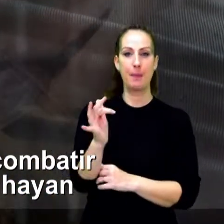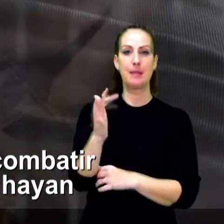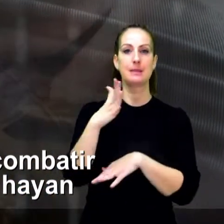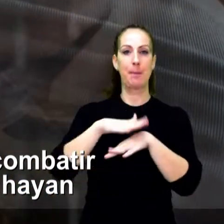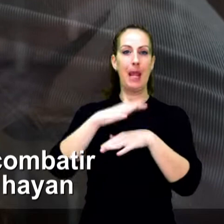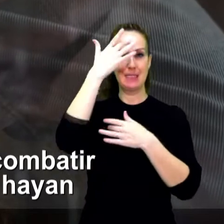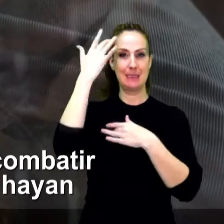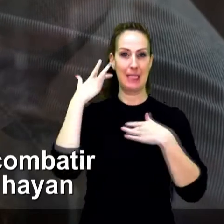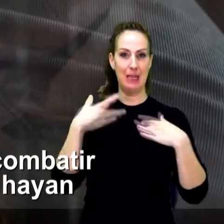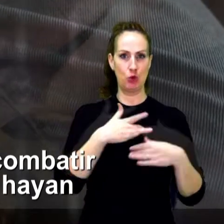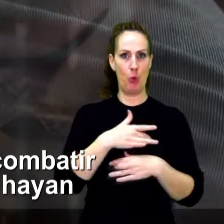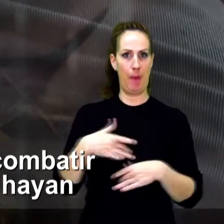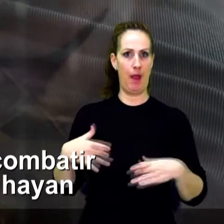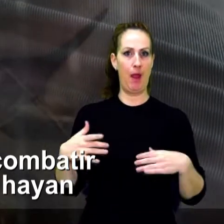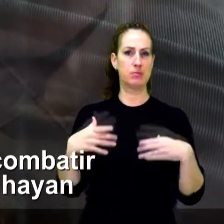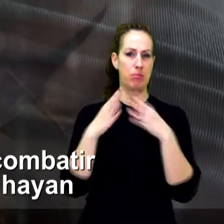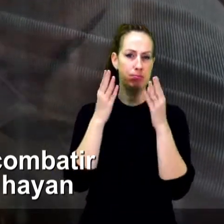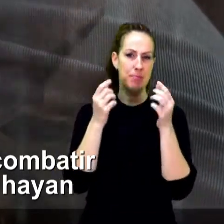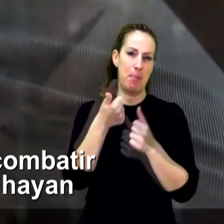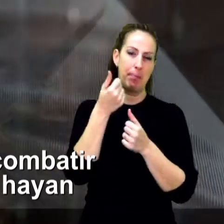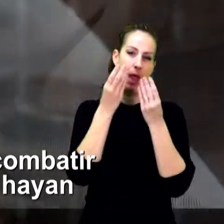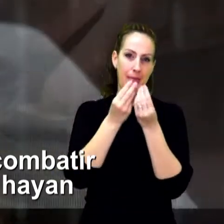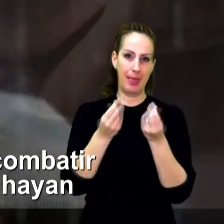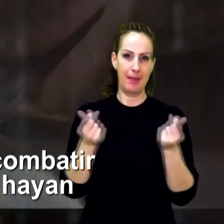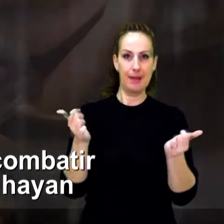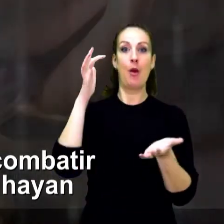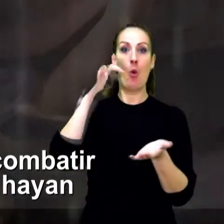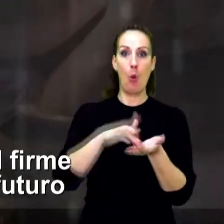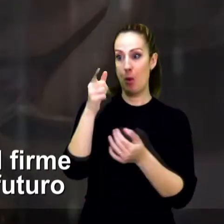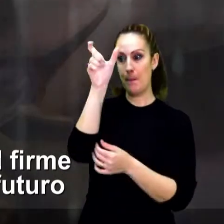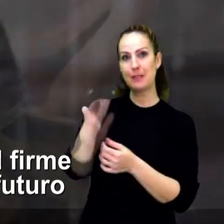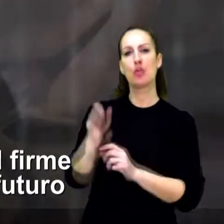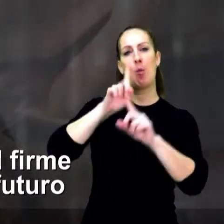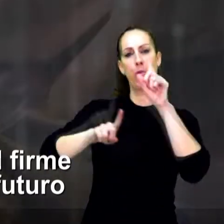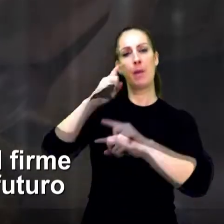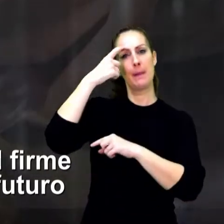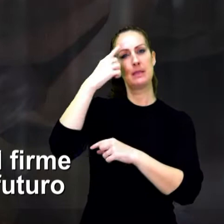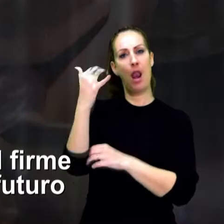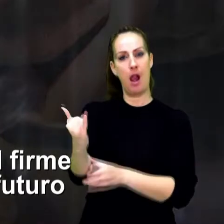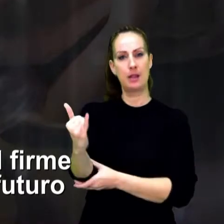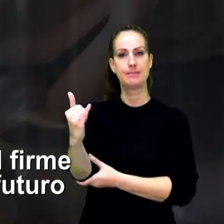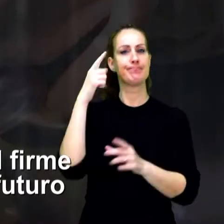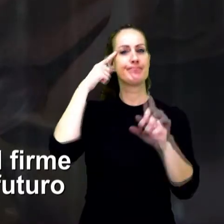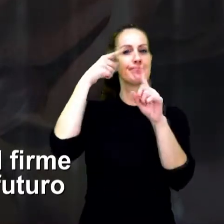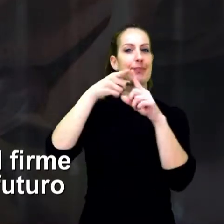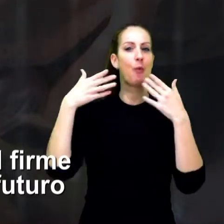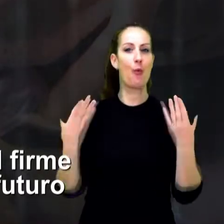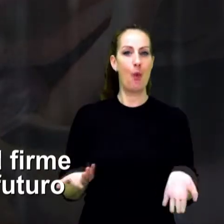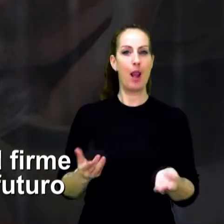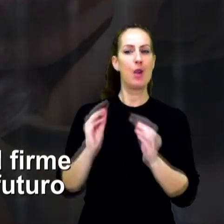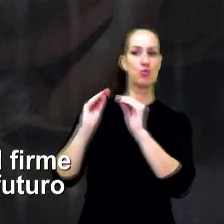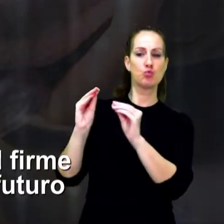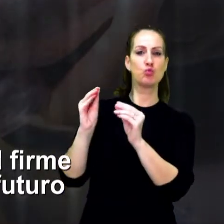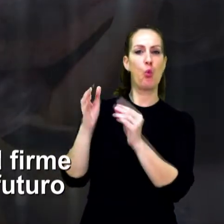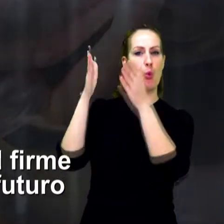mismo tiempo para combatir la sintomatología en los casos que ya se hayan desarrollado problemas mentales, con el firme